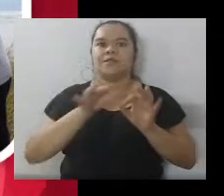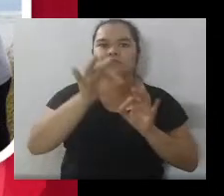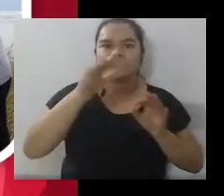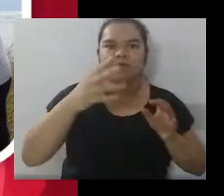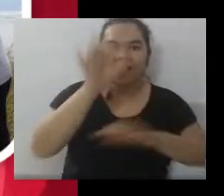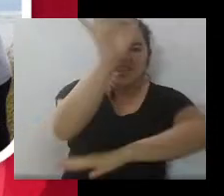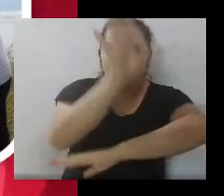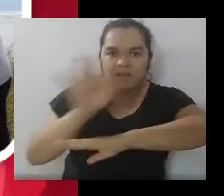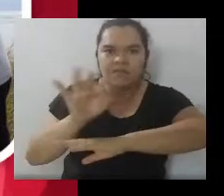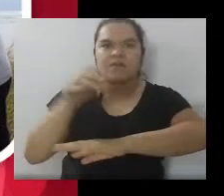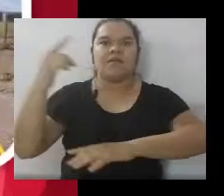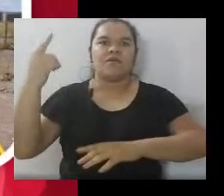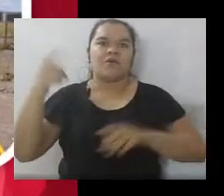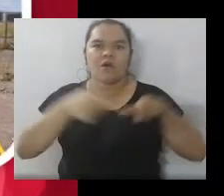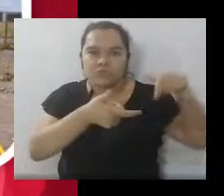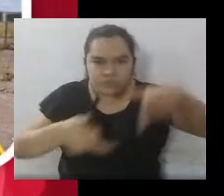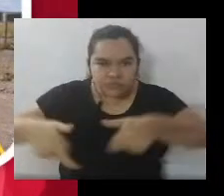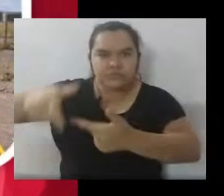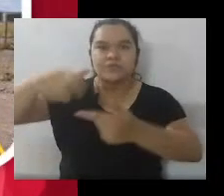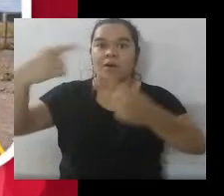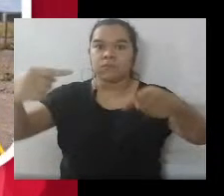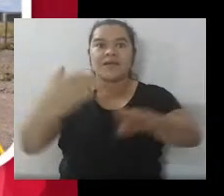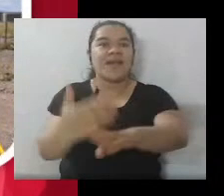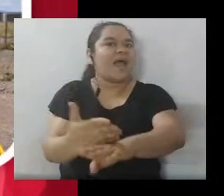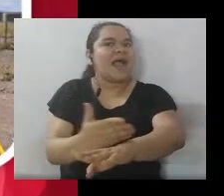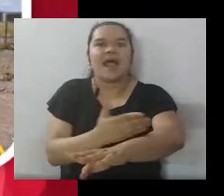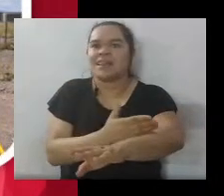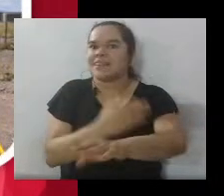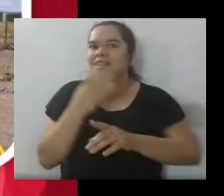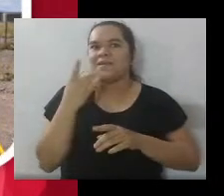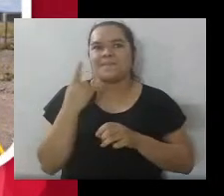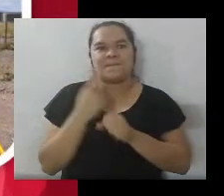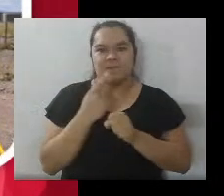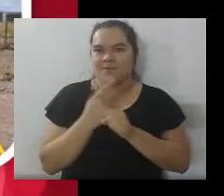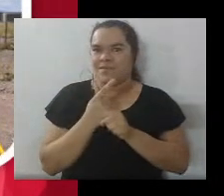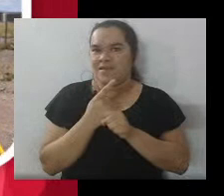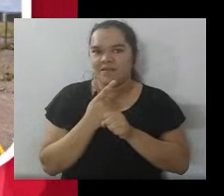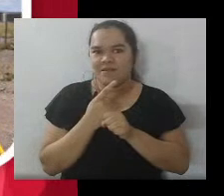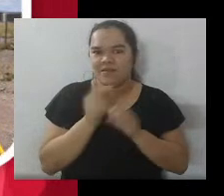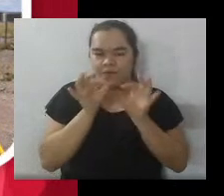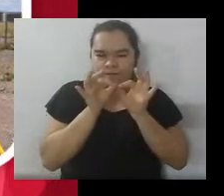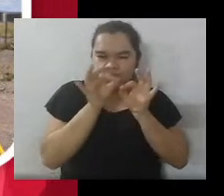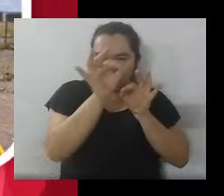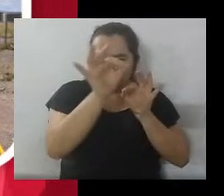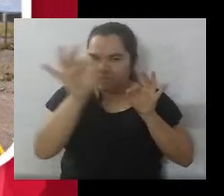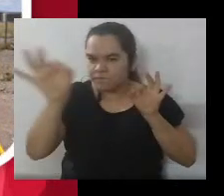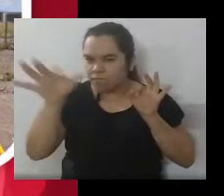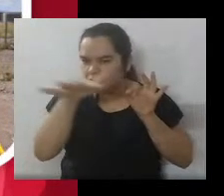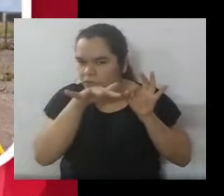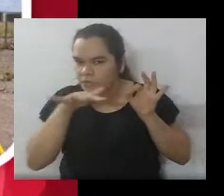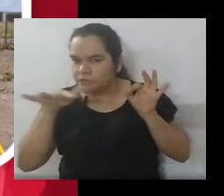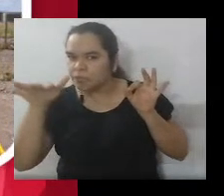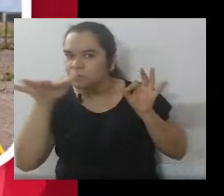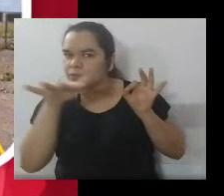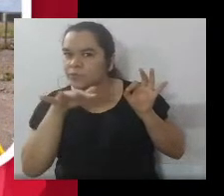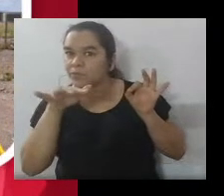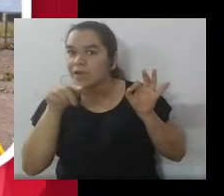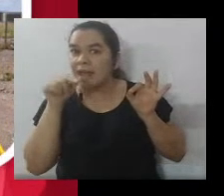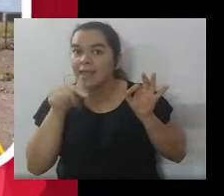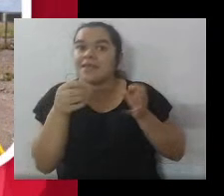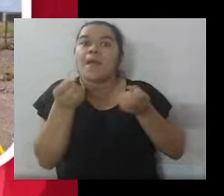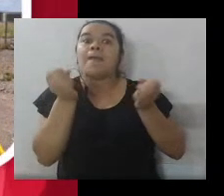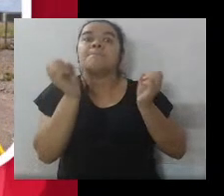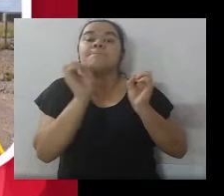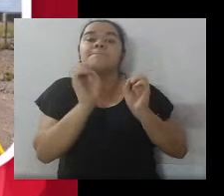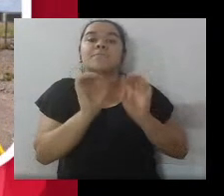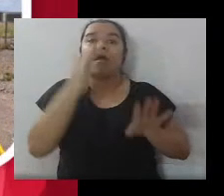la sociedad. Es decir, somos el primer empujón para realizar una obra y al